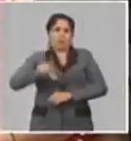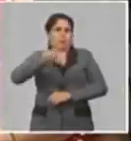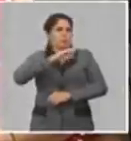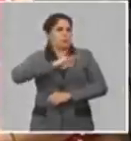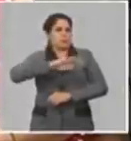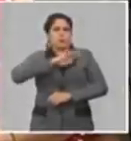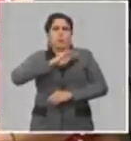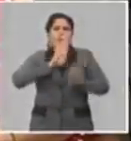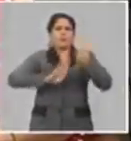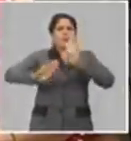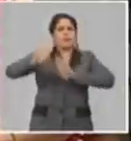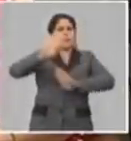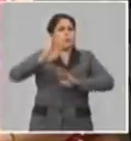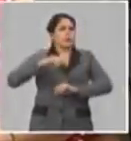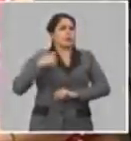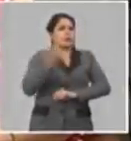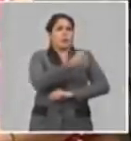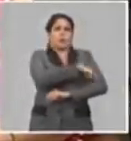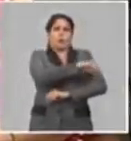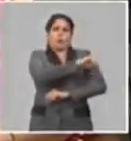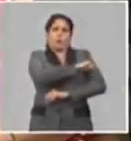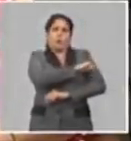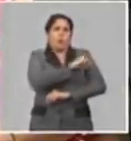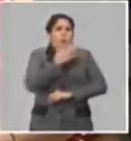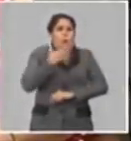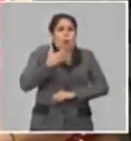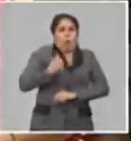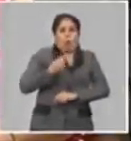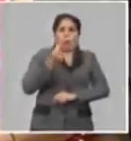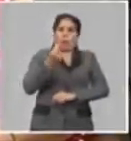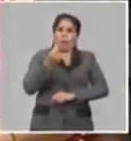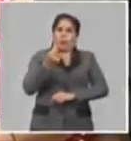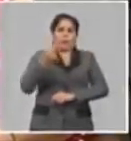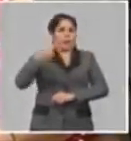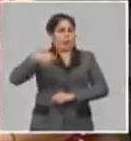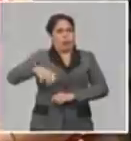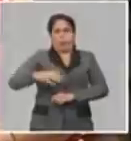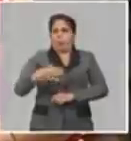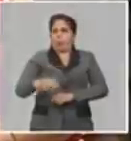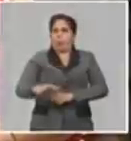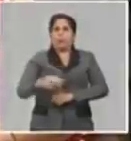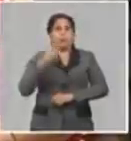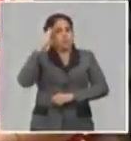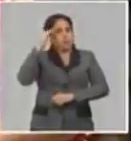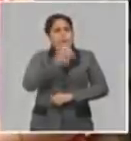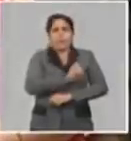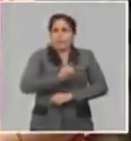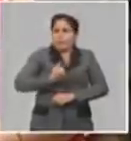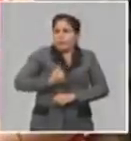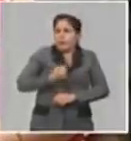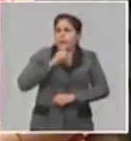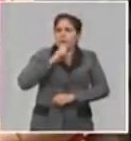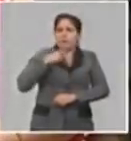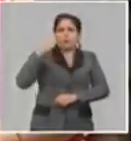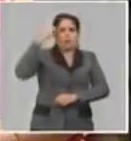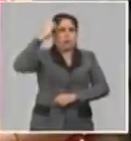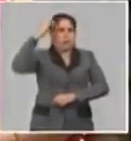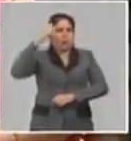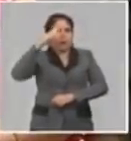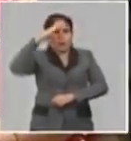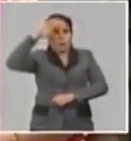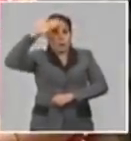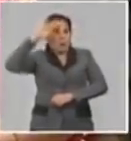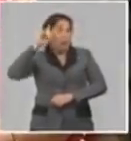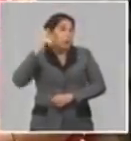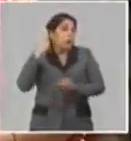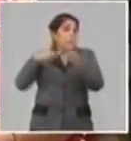de defender por encima de todo esos precios, aun cuando tienen sacrificios en el orden de la eficiencia económica. La importación